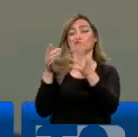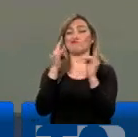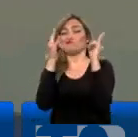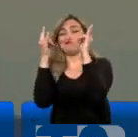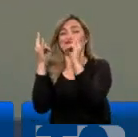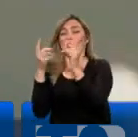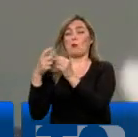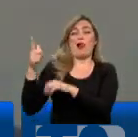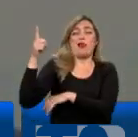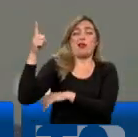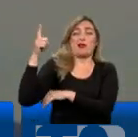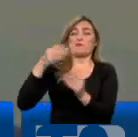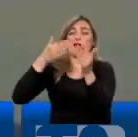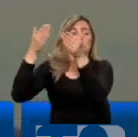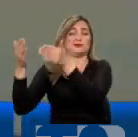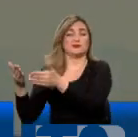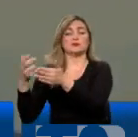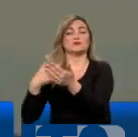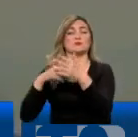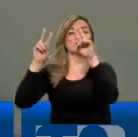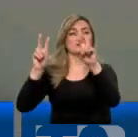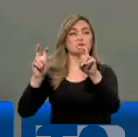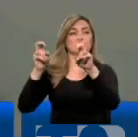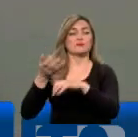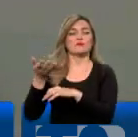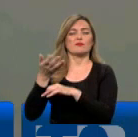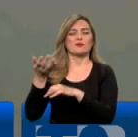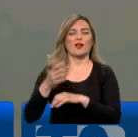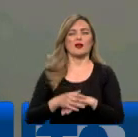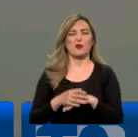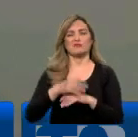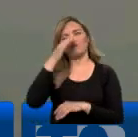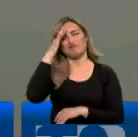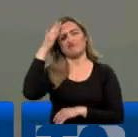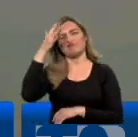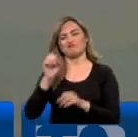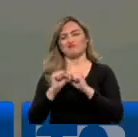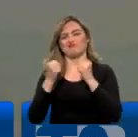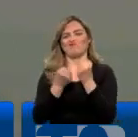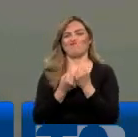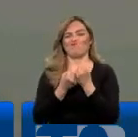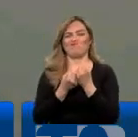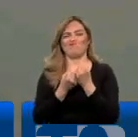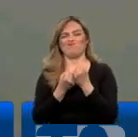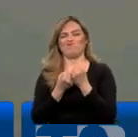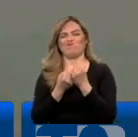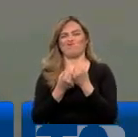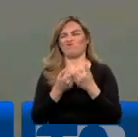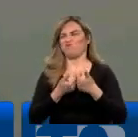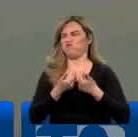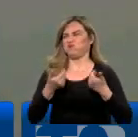las bases o de la corriente que vertebra esas ideas. Entonces está claro que hay una sociedad dividida, pero que